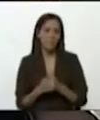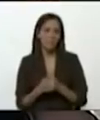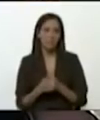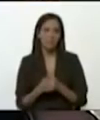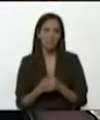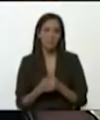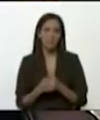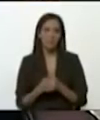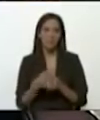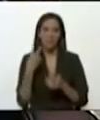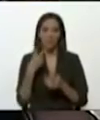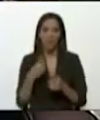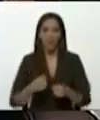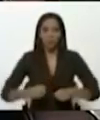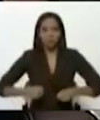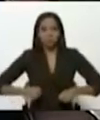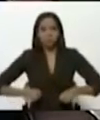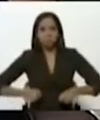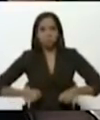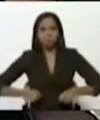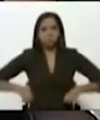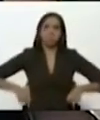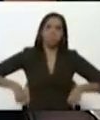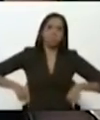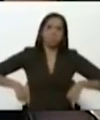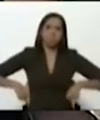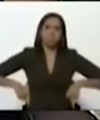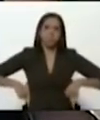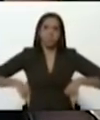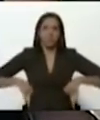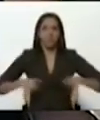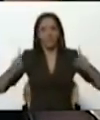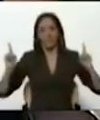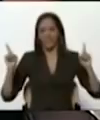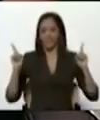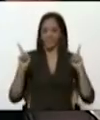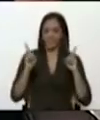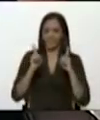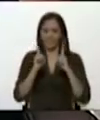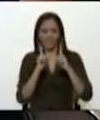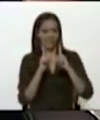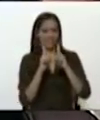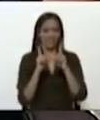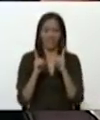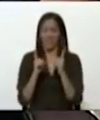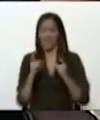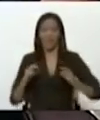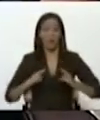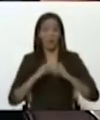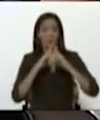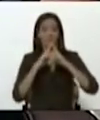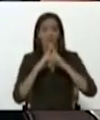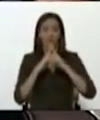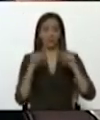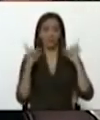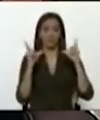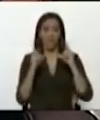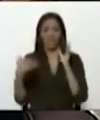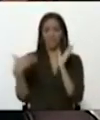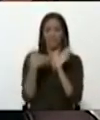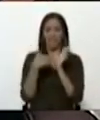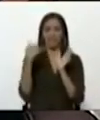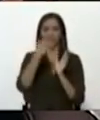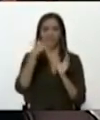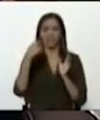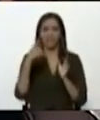Dos gorditos se atravesaron en el escenario audiovisual, ¿verdad? Y además han venido atacando a Zurda Conducta. En el